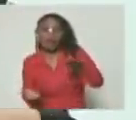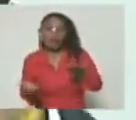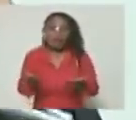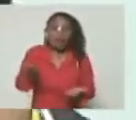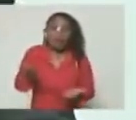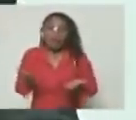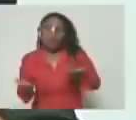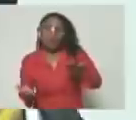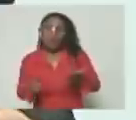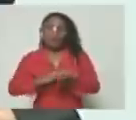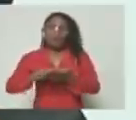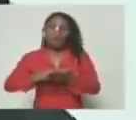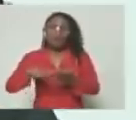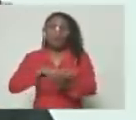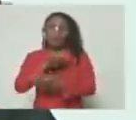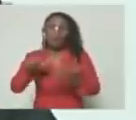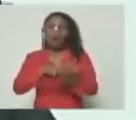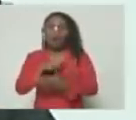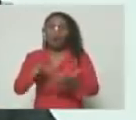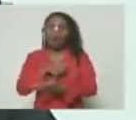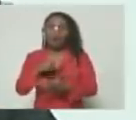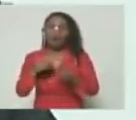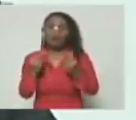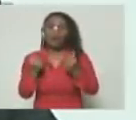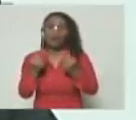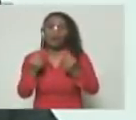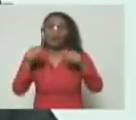a resolver el problema económico del país.